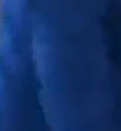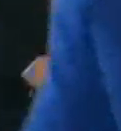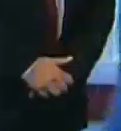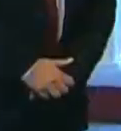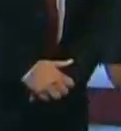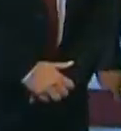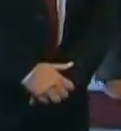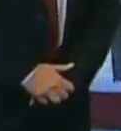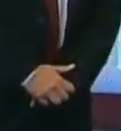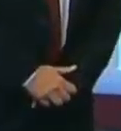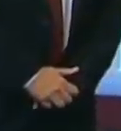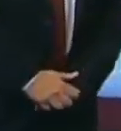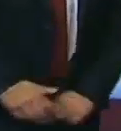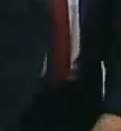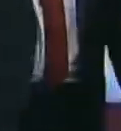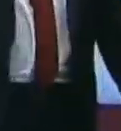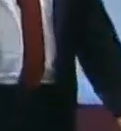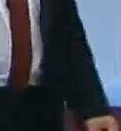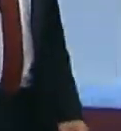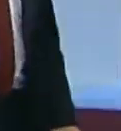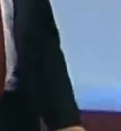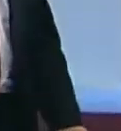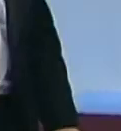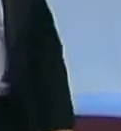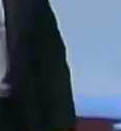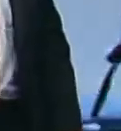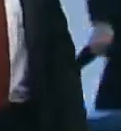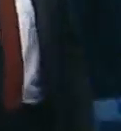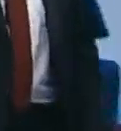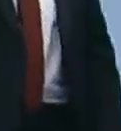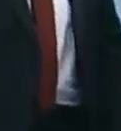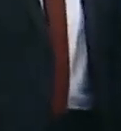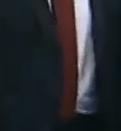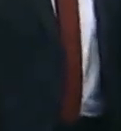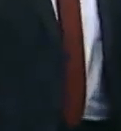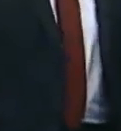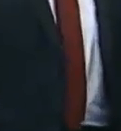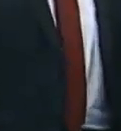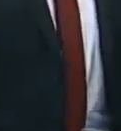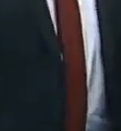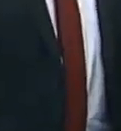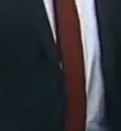Agradeció la hermandad y solidaridad entre ambos países. Con esto vamos a despedir esta transmisión.